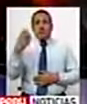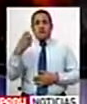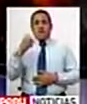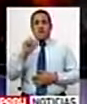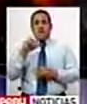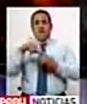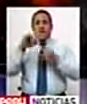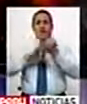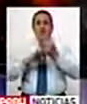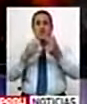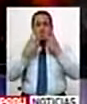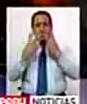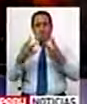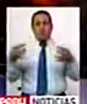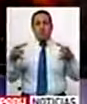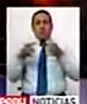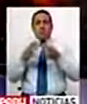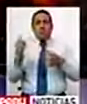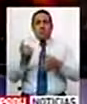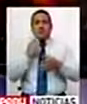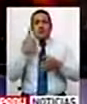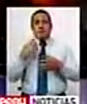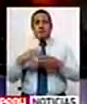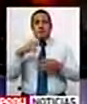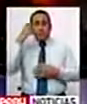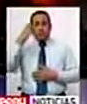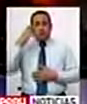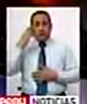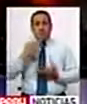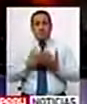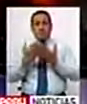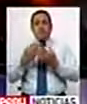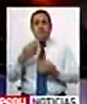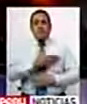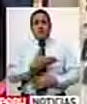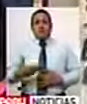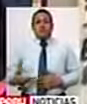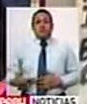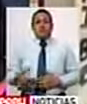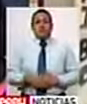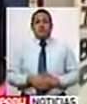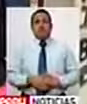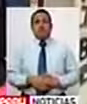ya observadas por los personeros de ambos partidos que disputan la presidencia.